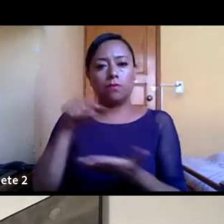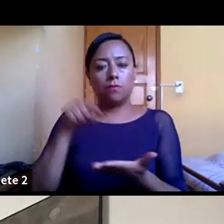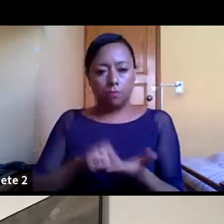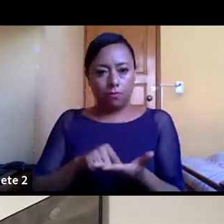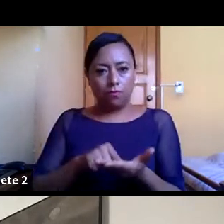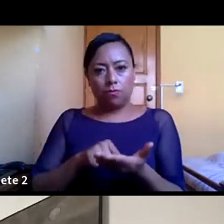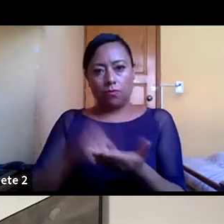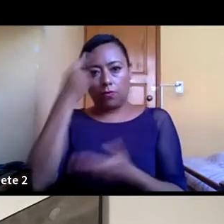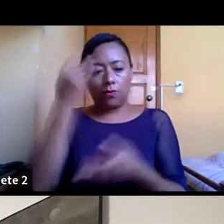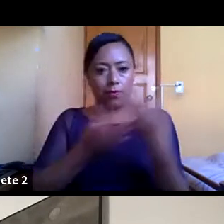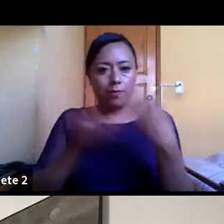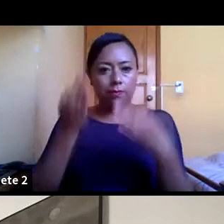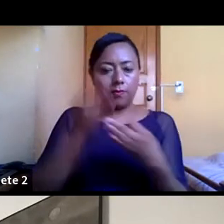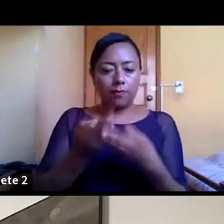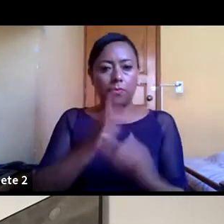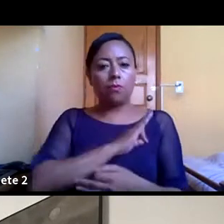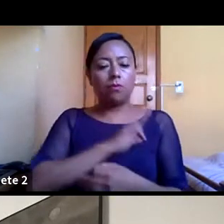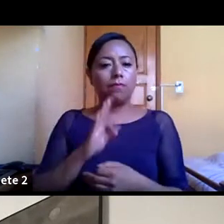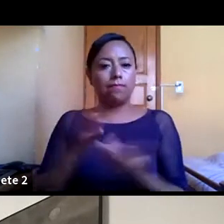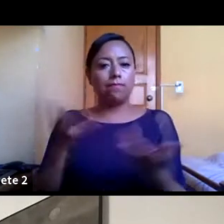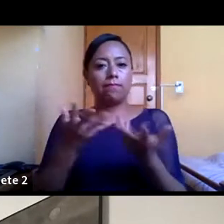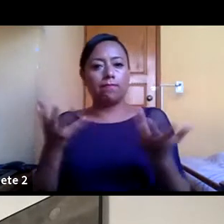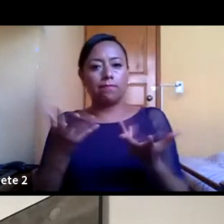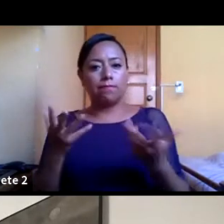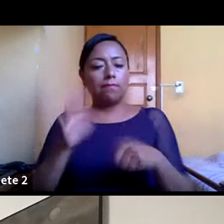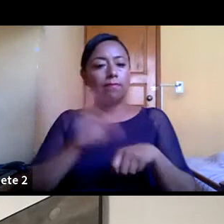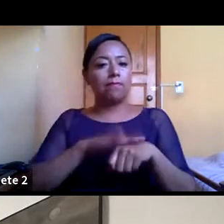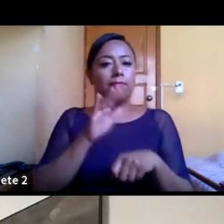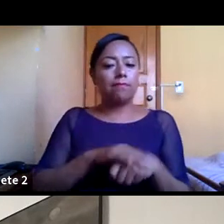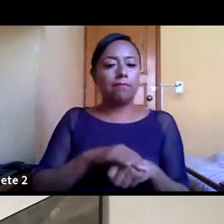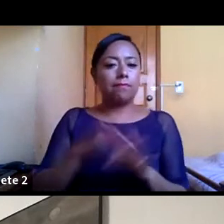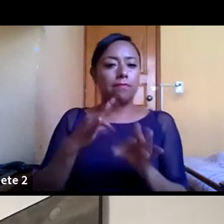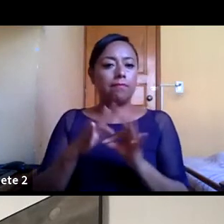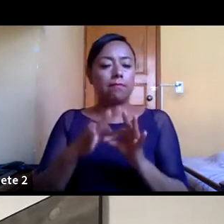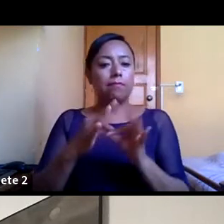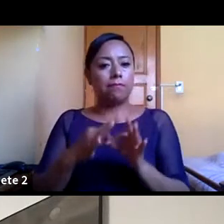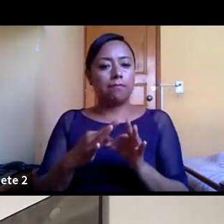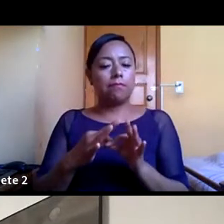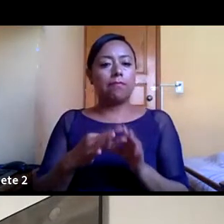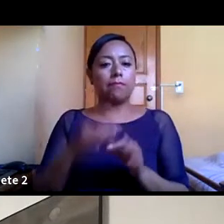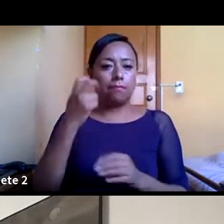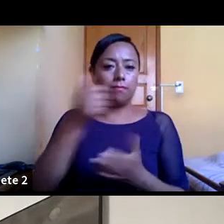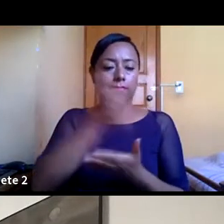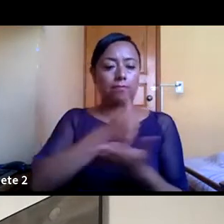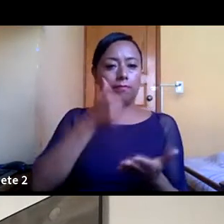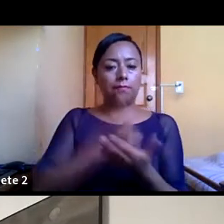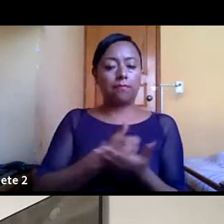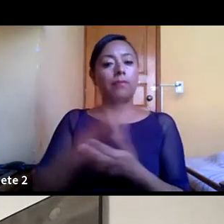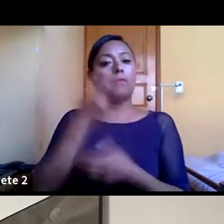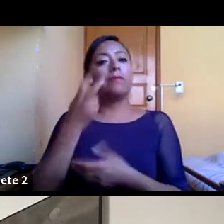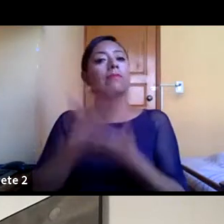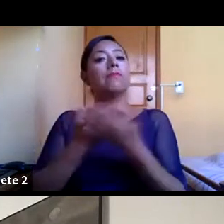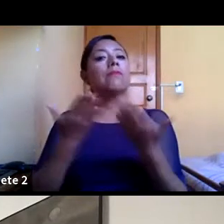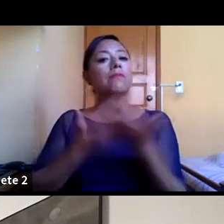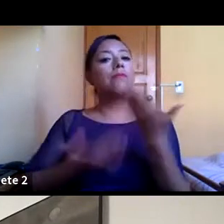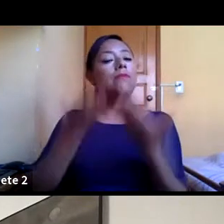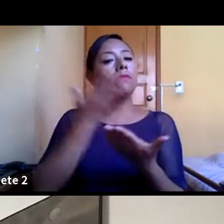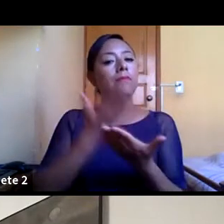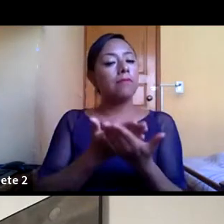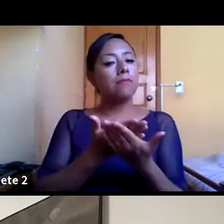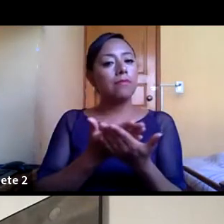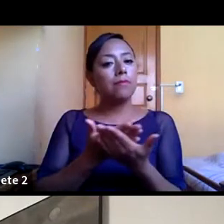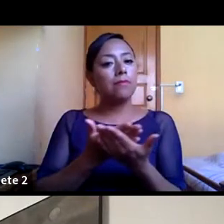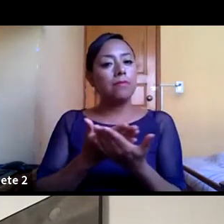sea la legislación más acertada y correcta para esta ciudad. Es por eso que se propone a los integrantes de la comisión